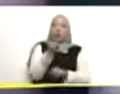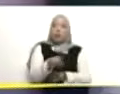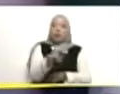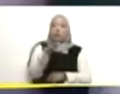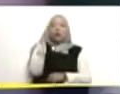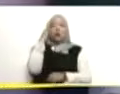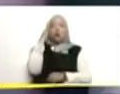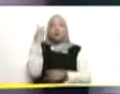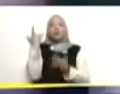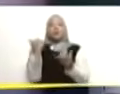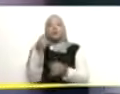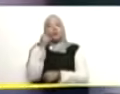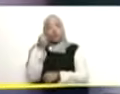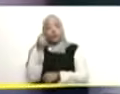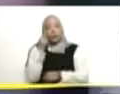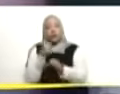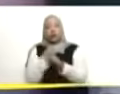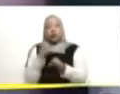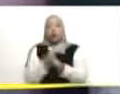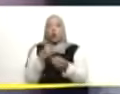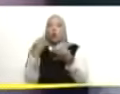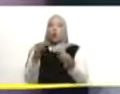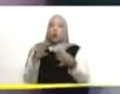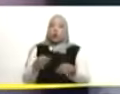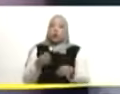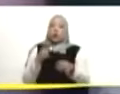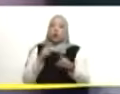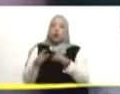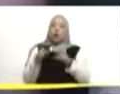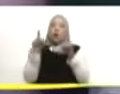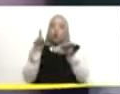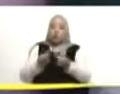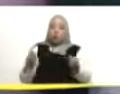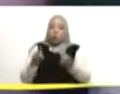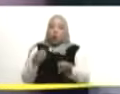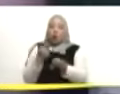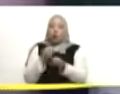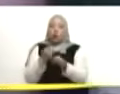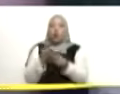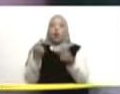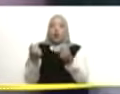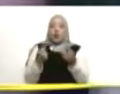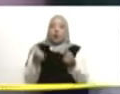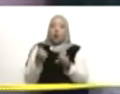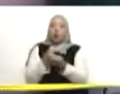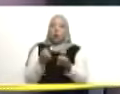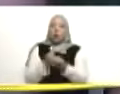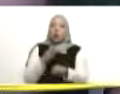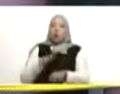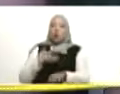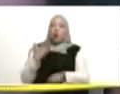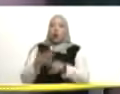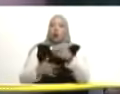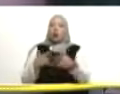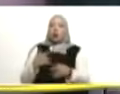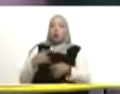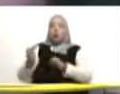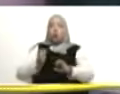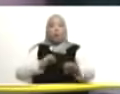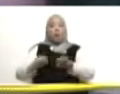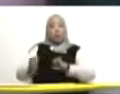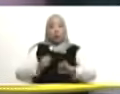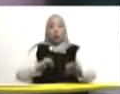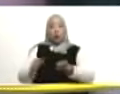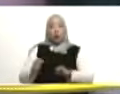ha convertido, presidente, en un trabajo, en la formalización de un hecho económico. Y para eso tendremos un movimiento